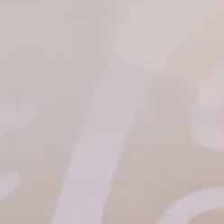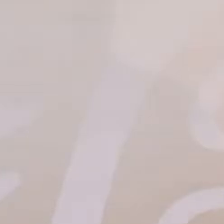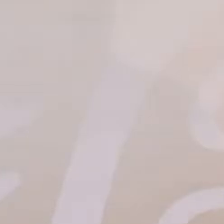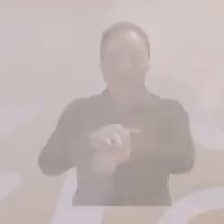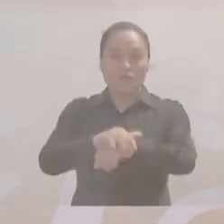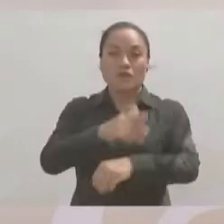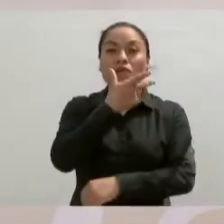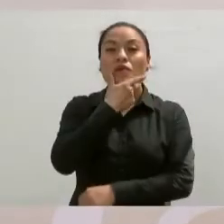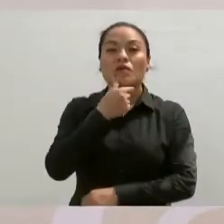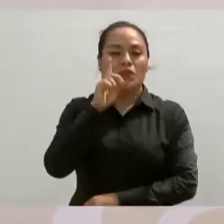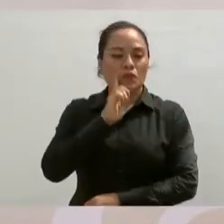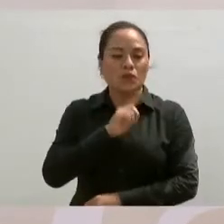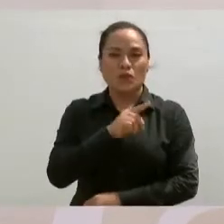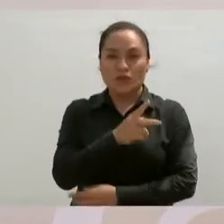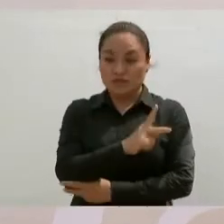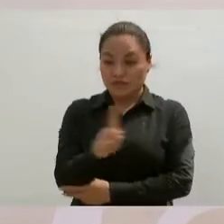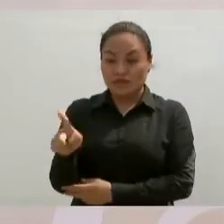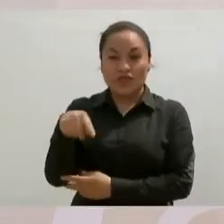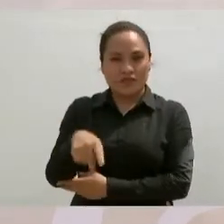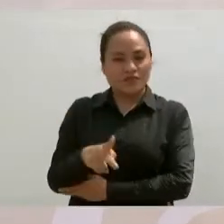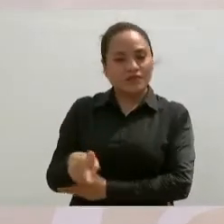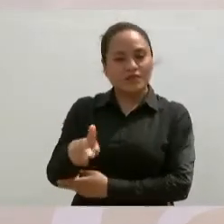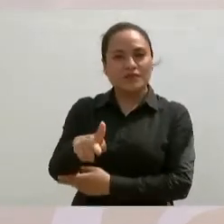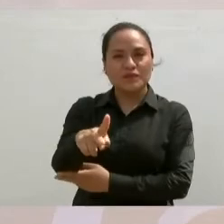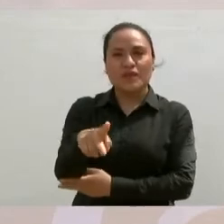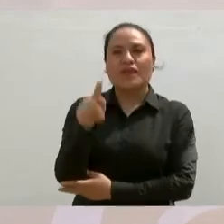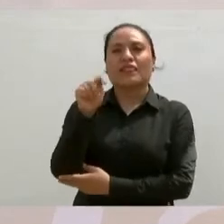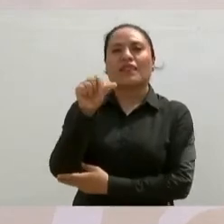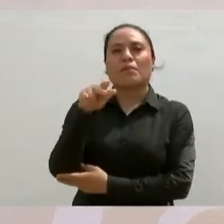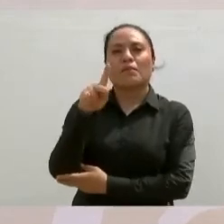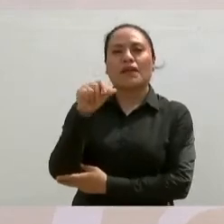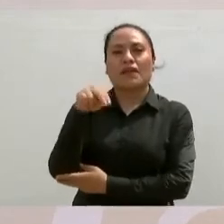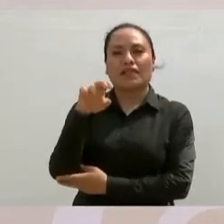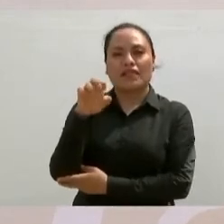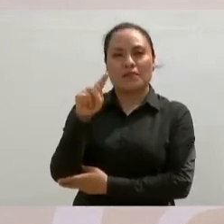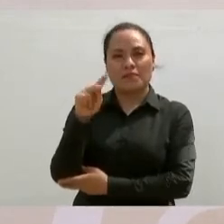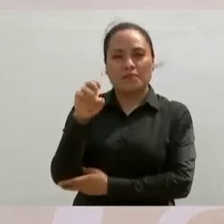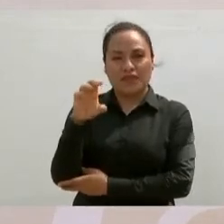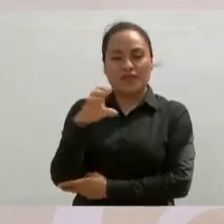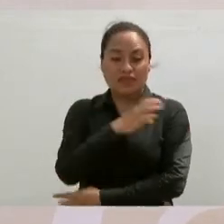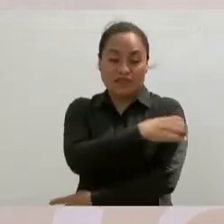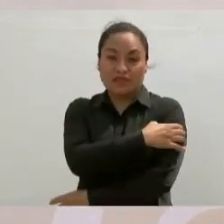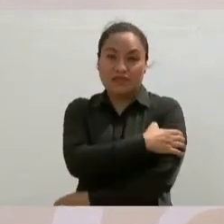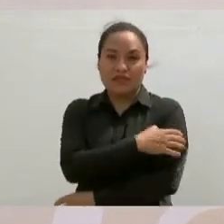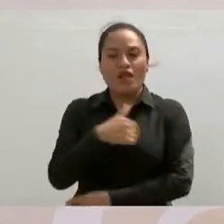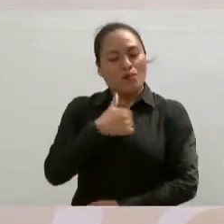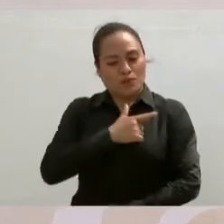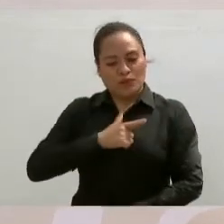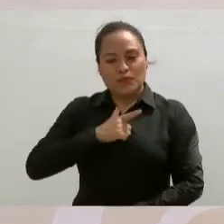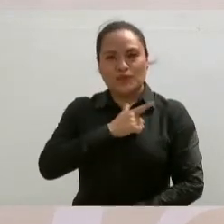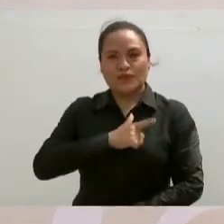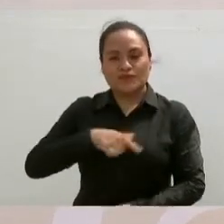Amigas, amigos de Tapana, Tepec, me da gusto estar de nuevo